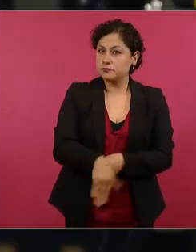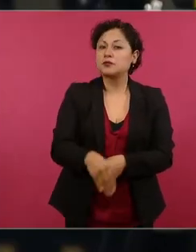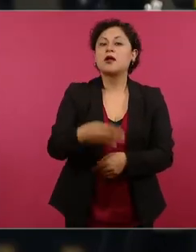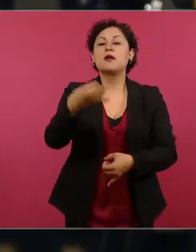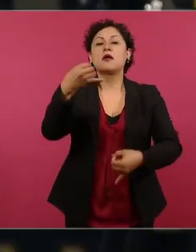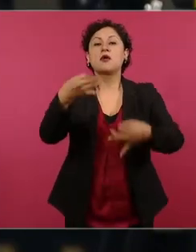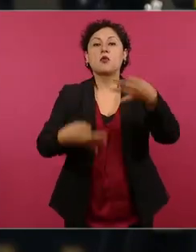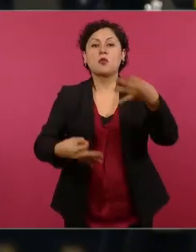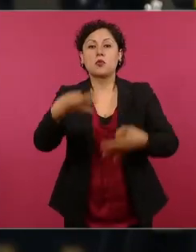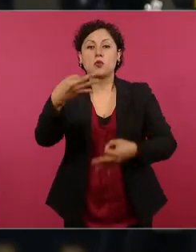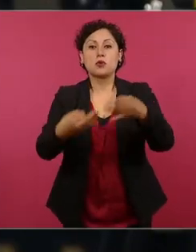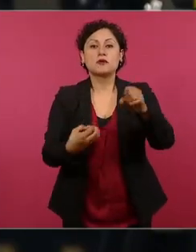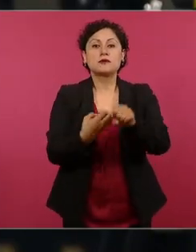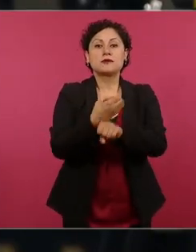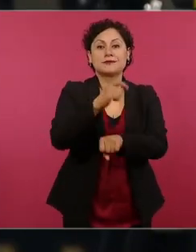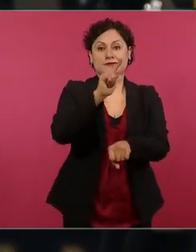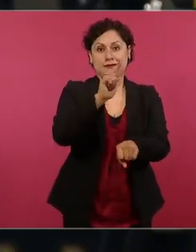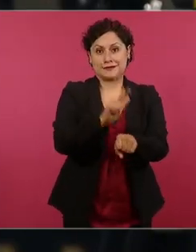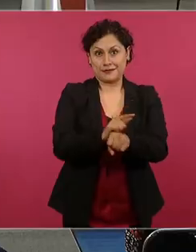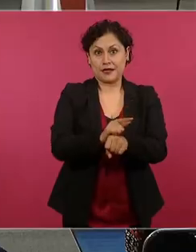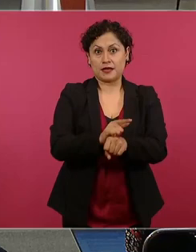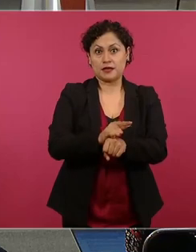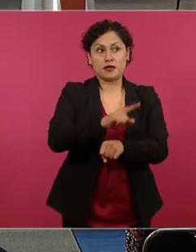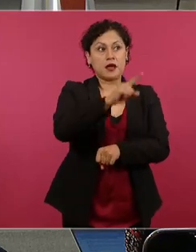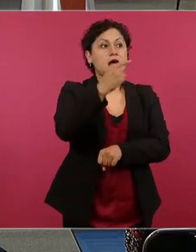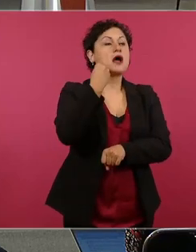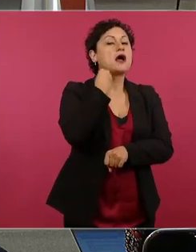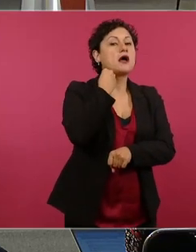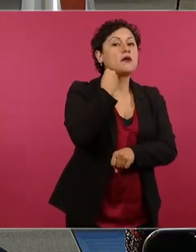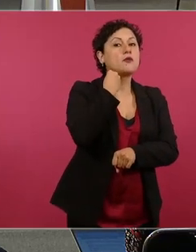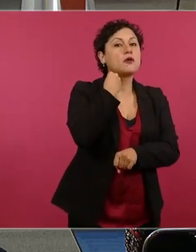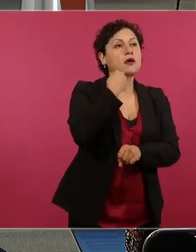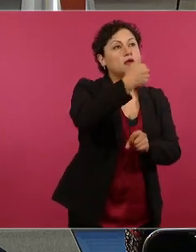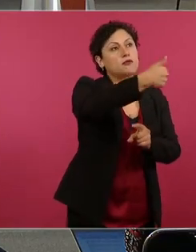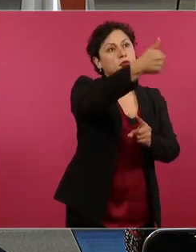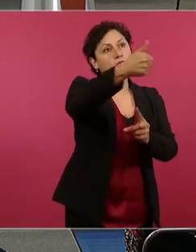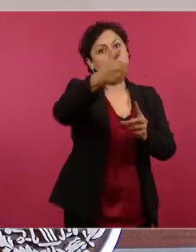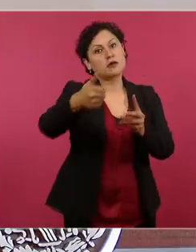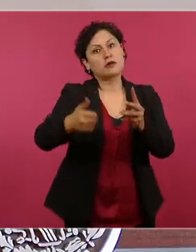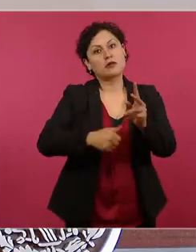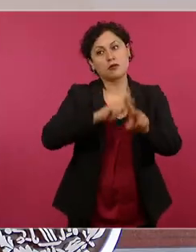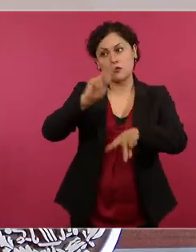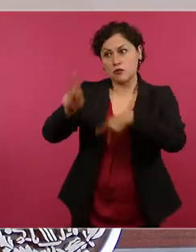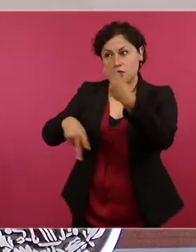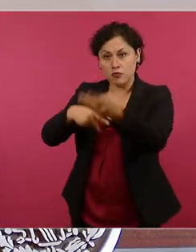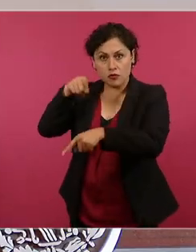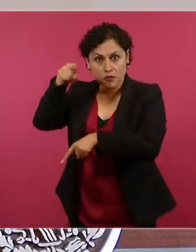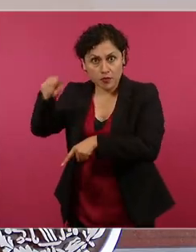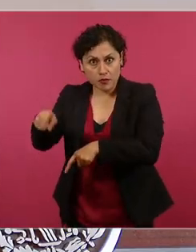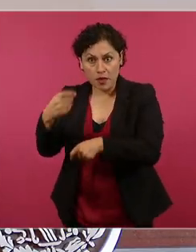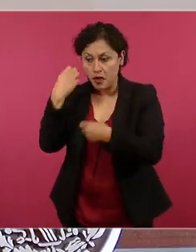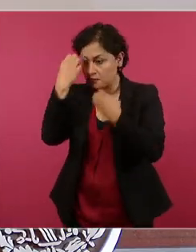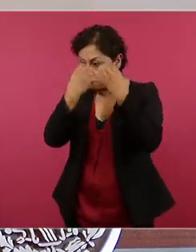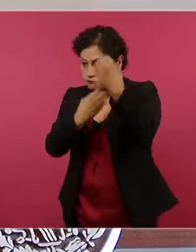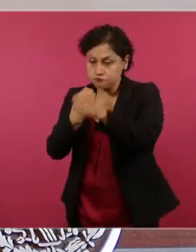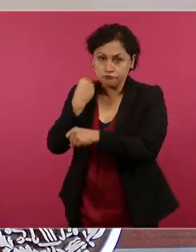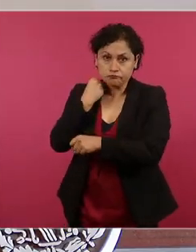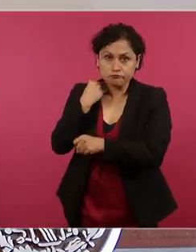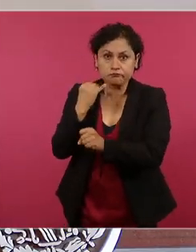muy difícil que vayan los defensores públicos de cada entidad a visitarlas. Entonces, ahí